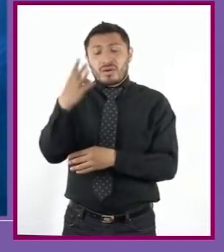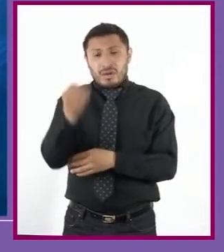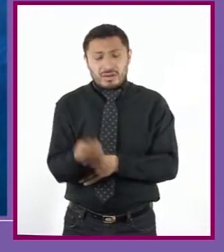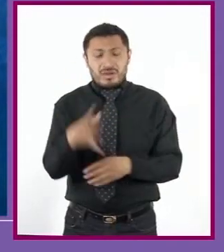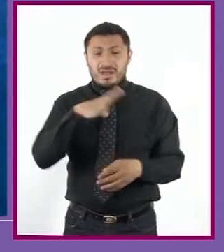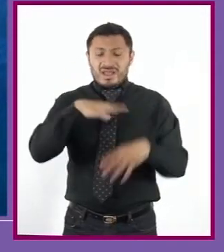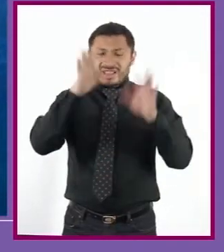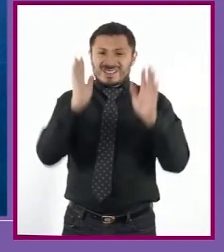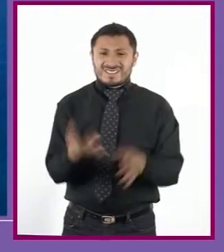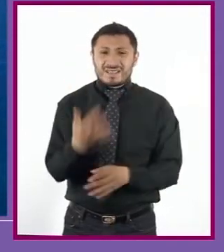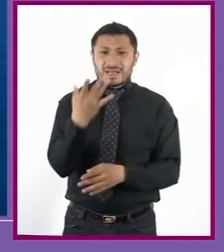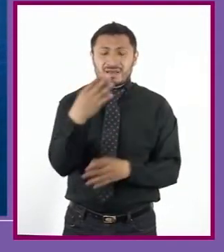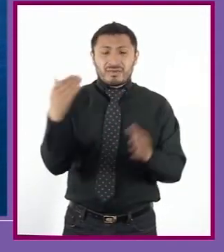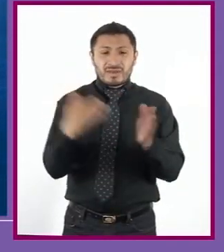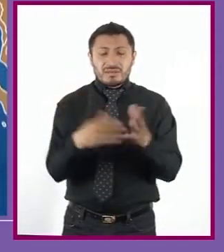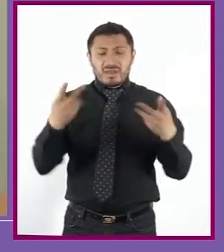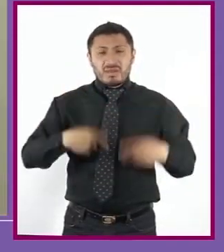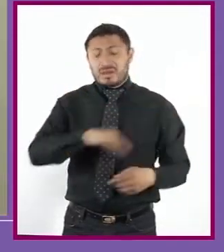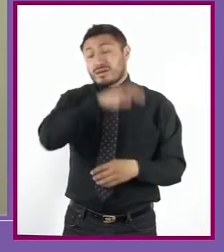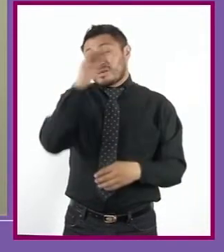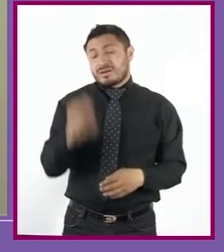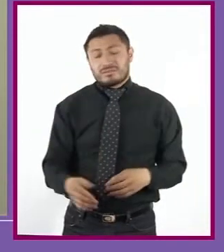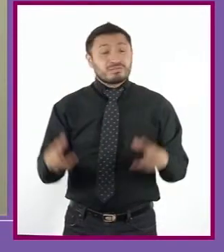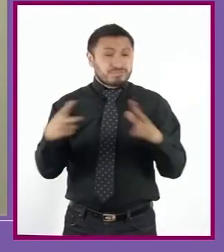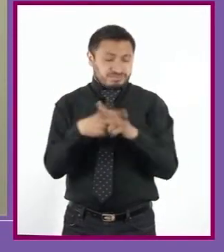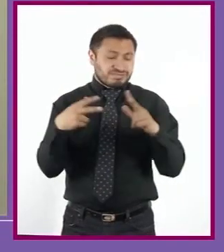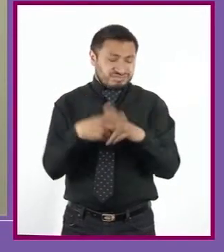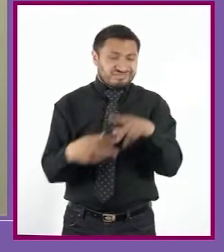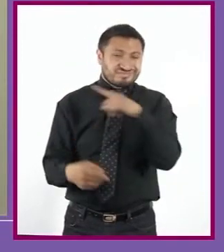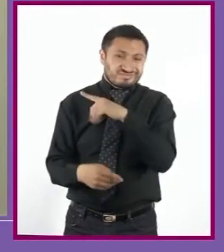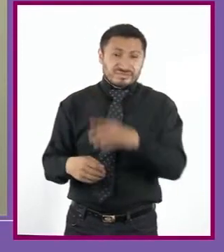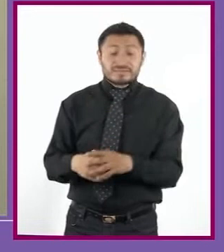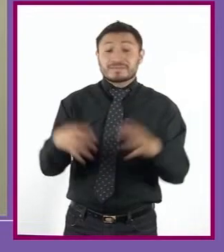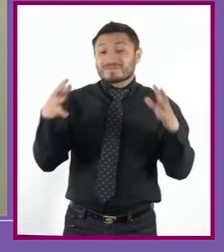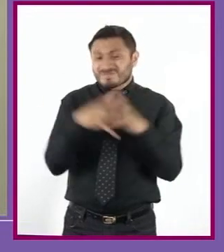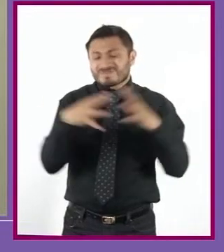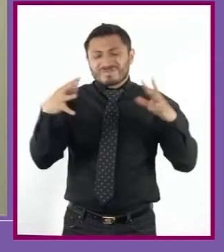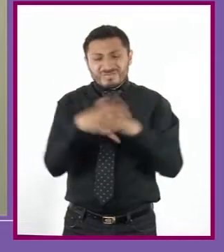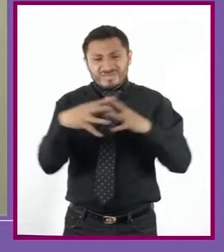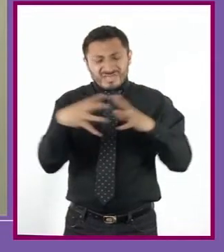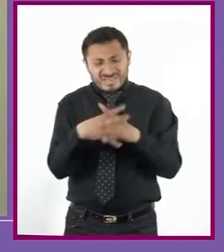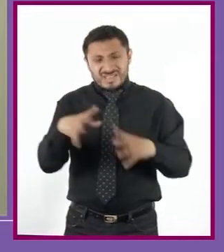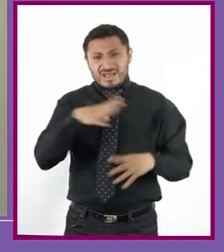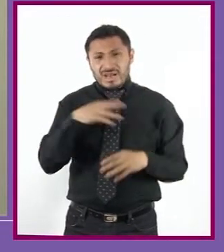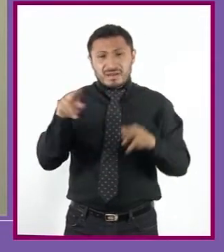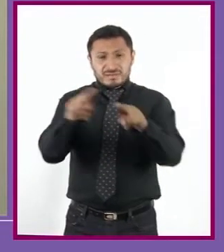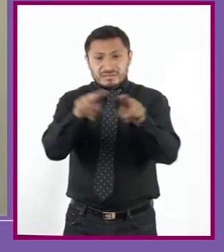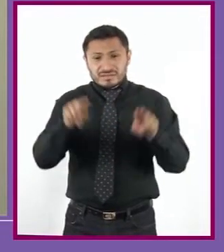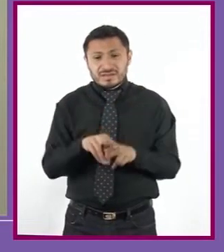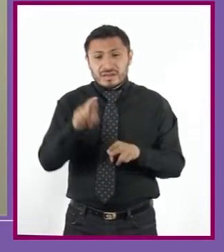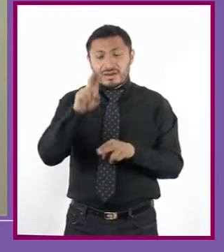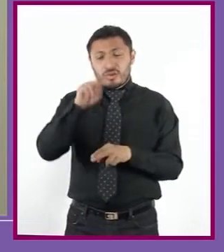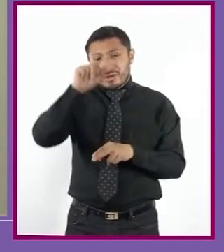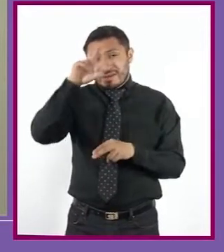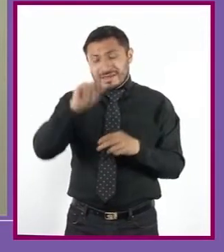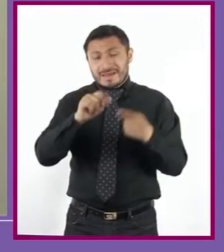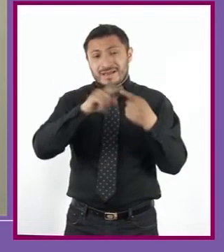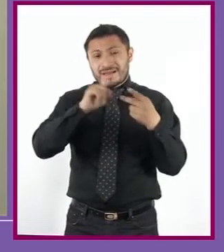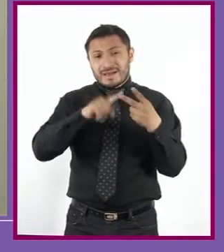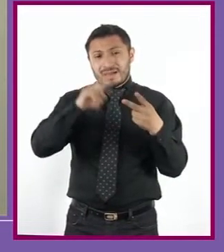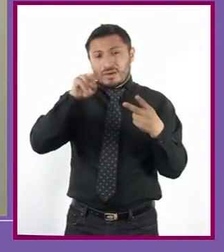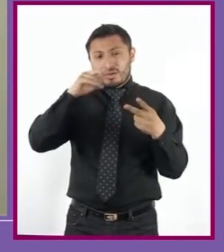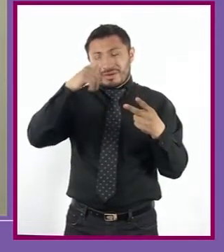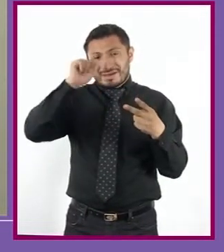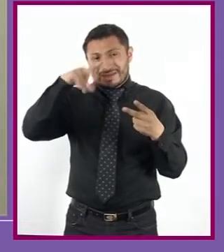causado más de 50,000 muertos. En esta guerra están involucradas naciones como Ruanda y Uganda,